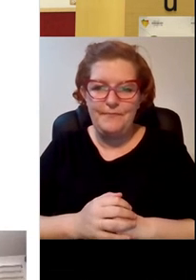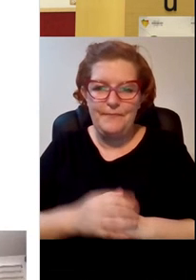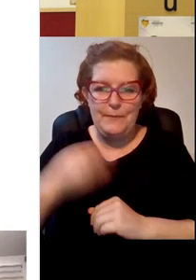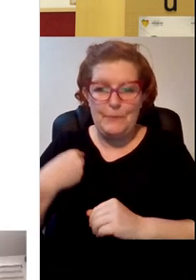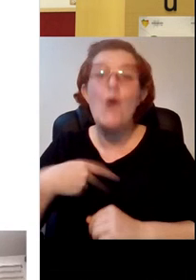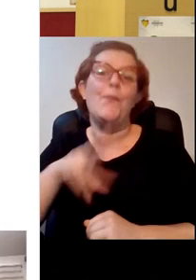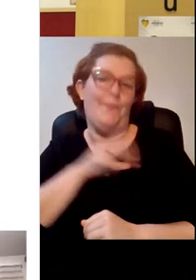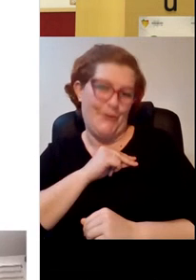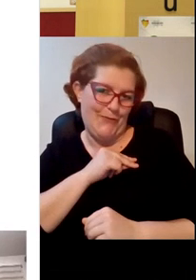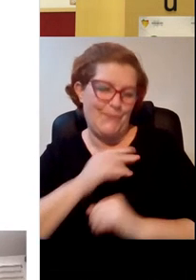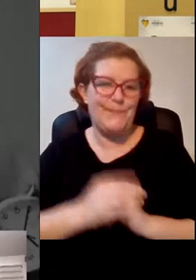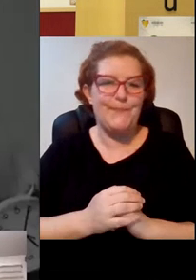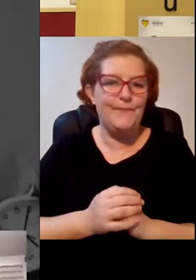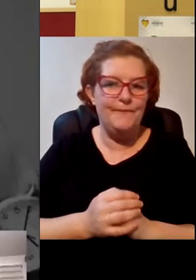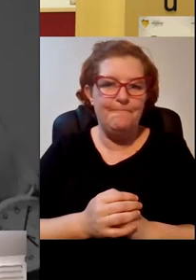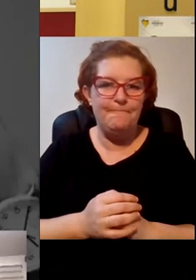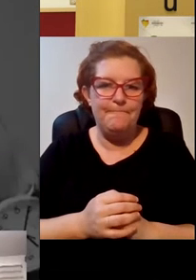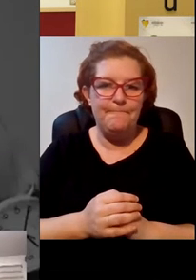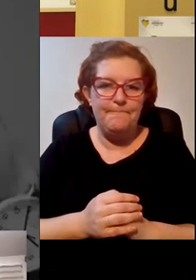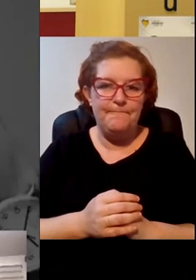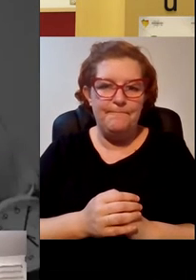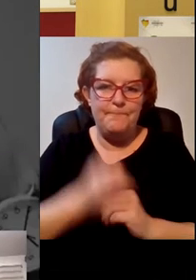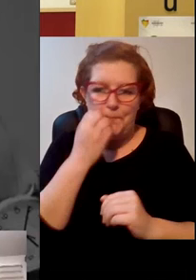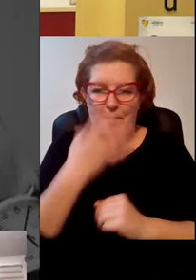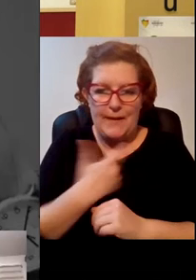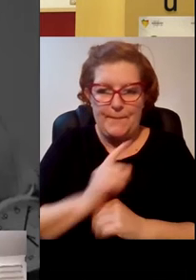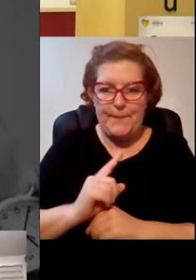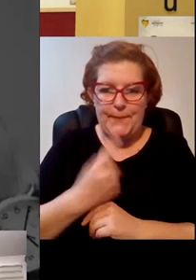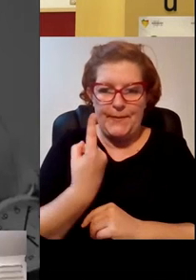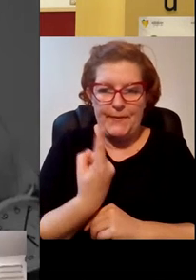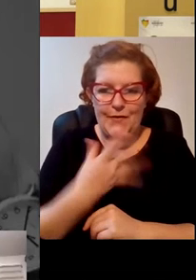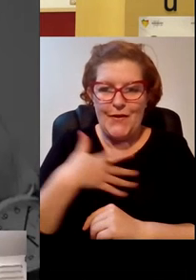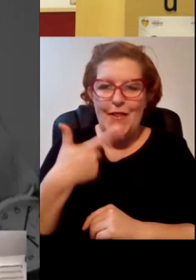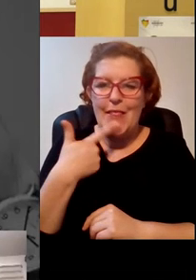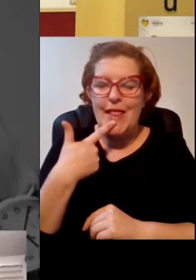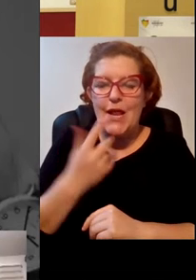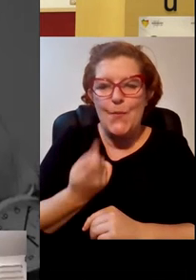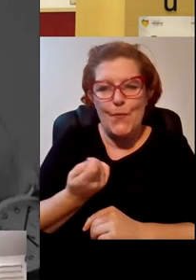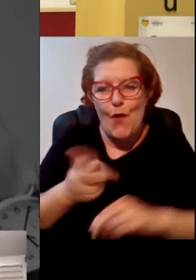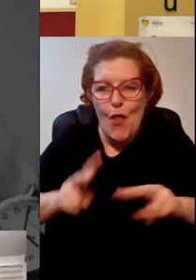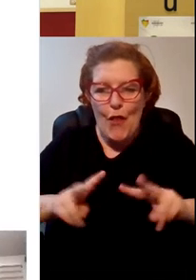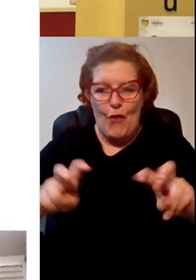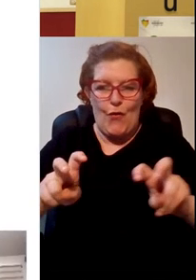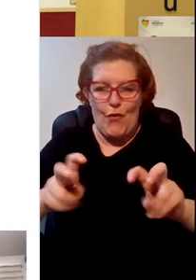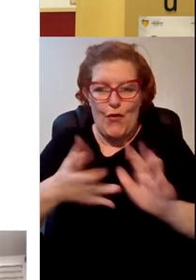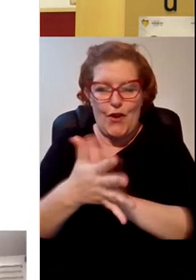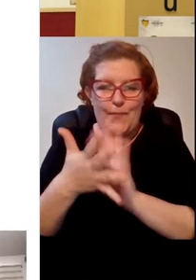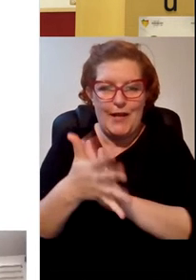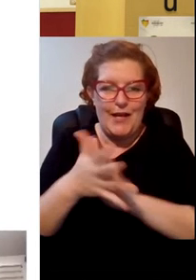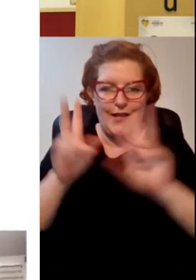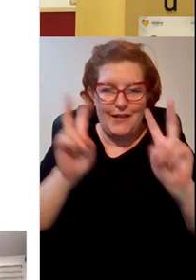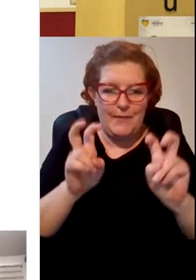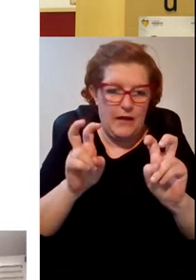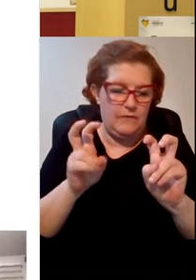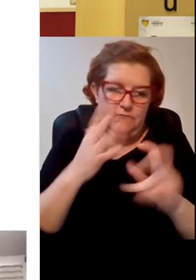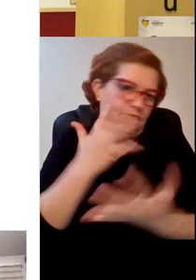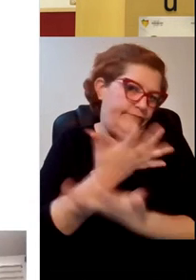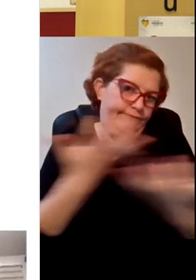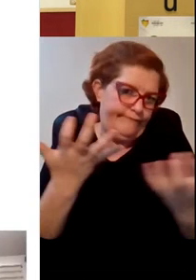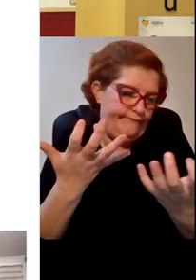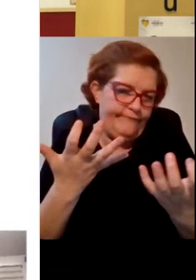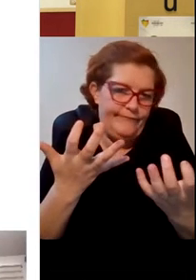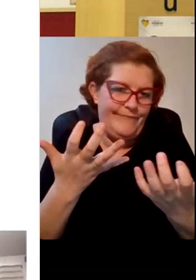premiada bien lo primero hacer una pequeña introducción que tiene que girar necesariamente alrededor